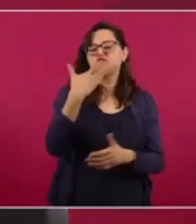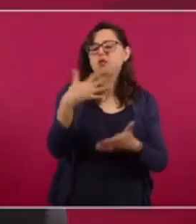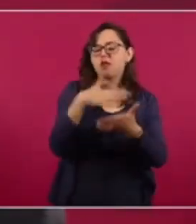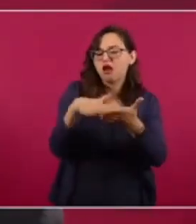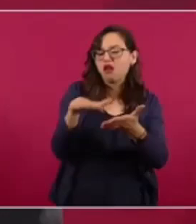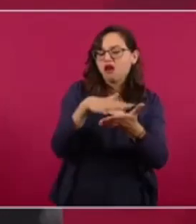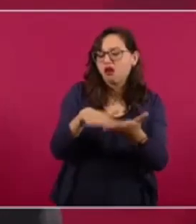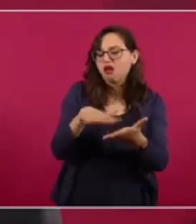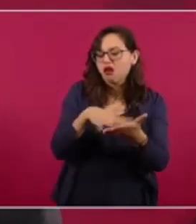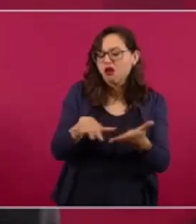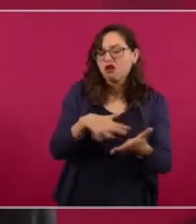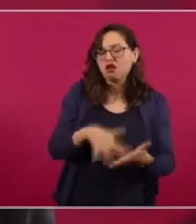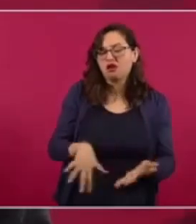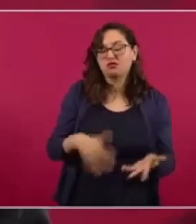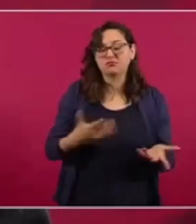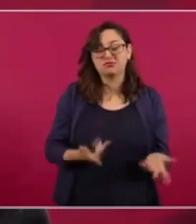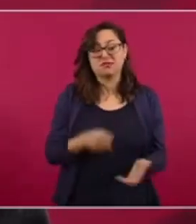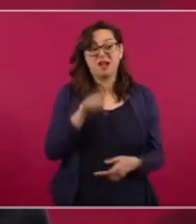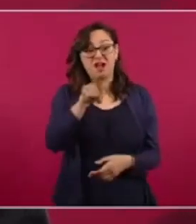que